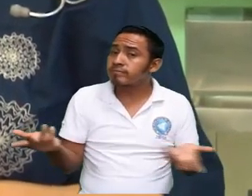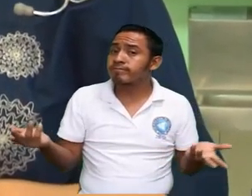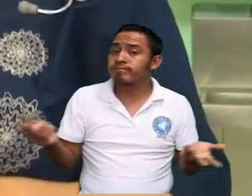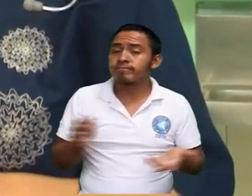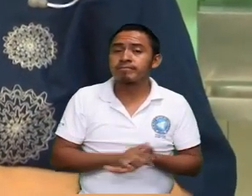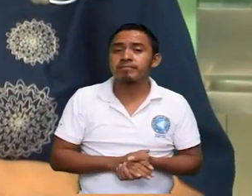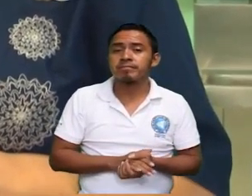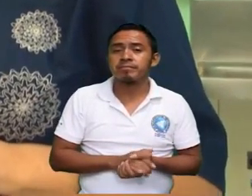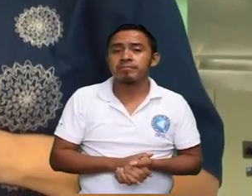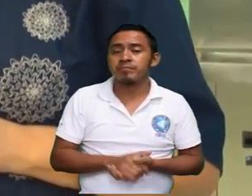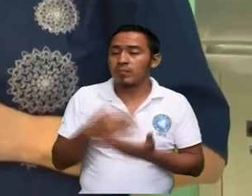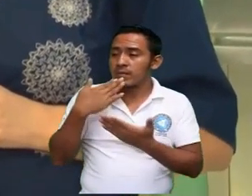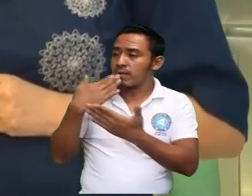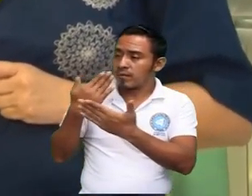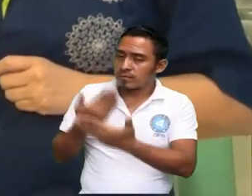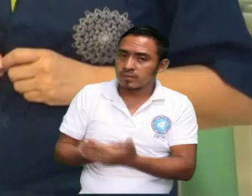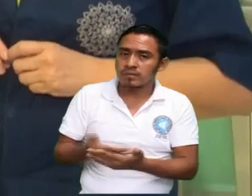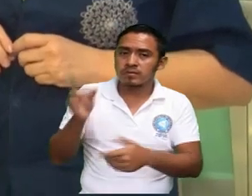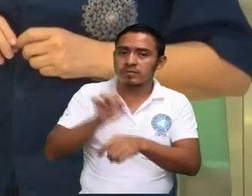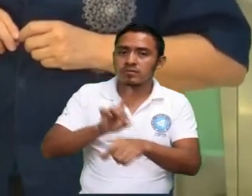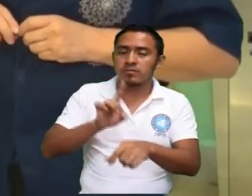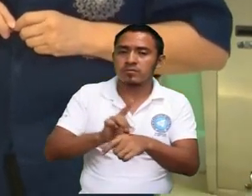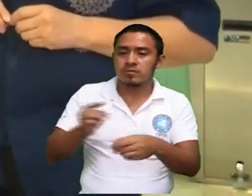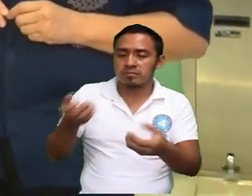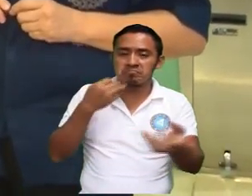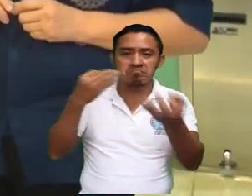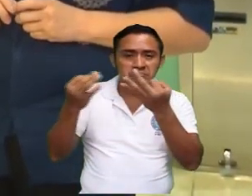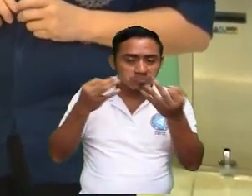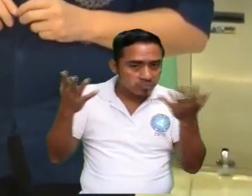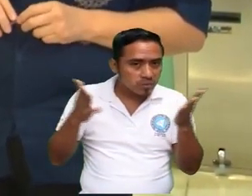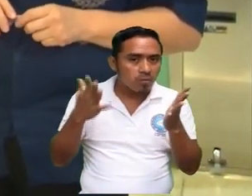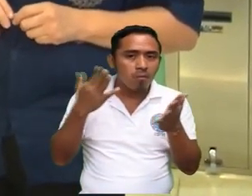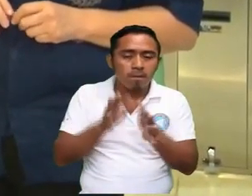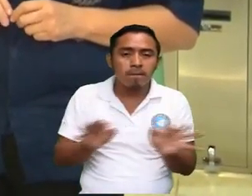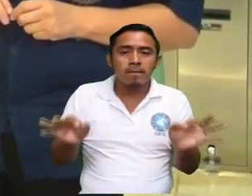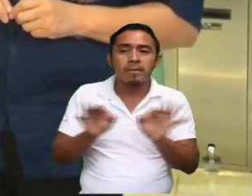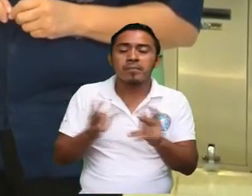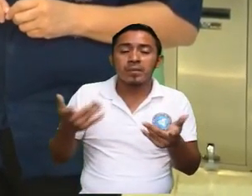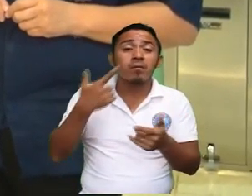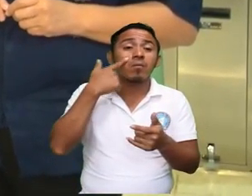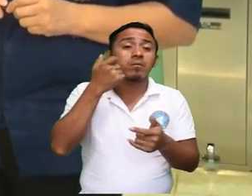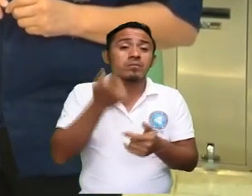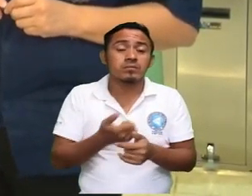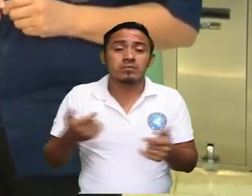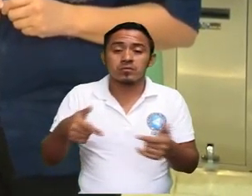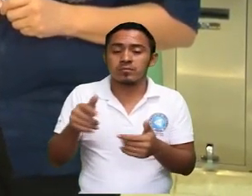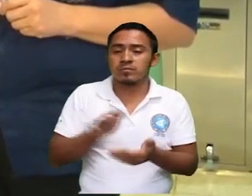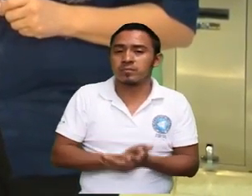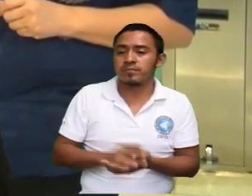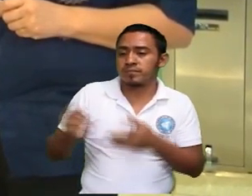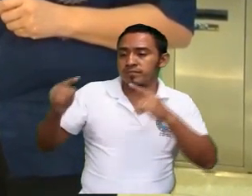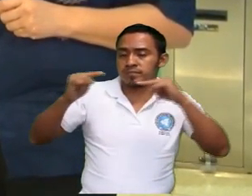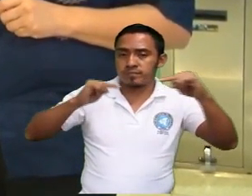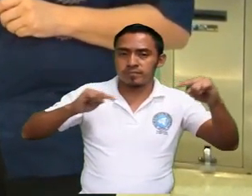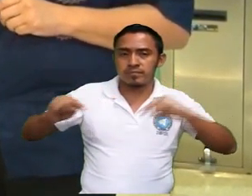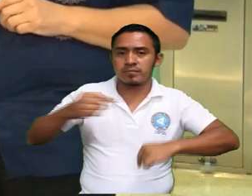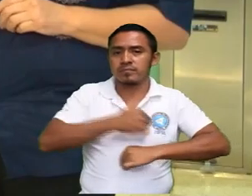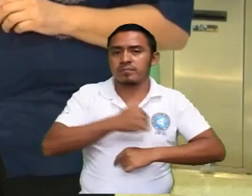Ok. Le agradecemos, doctora, por su valioso tiempo y por invitarnos a conocer esta estrategia que